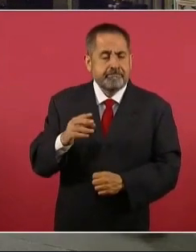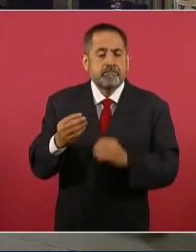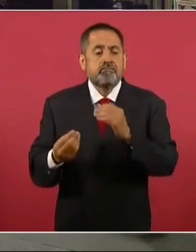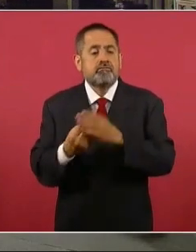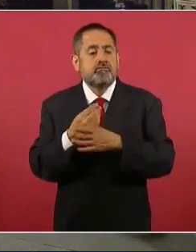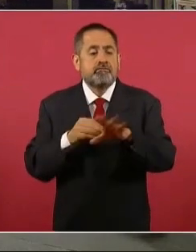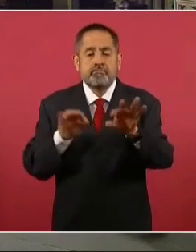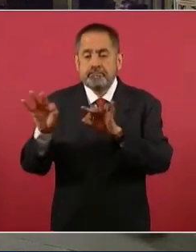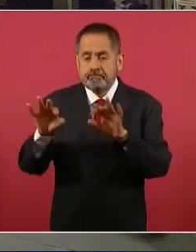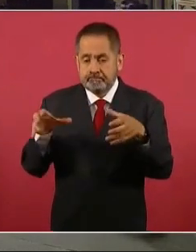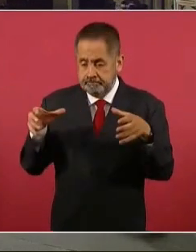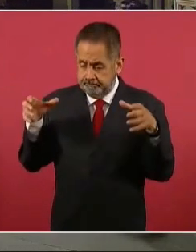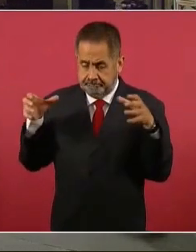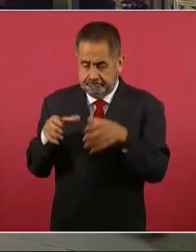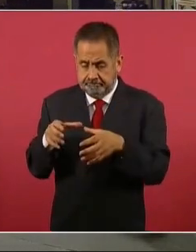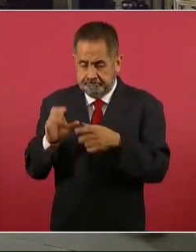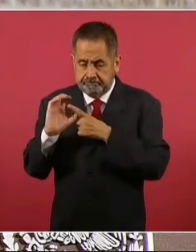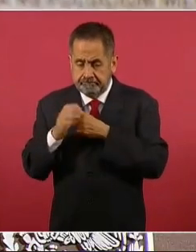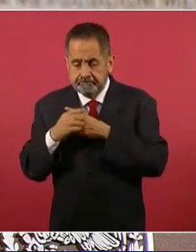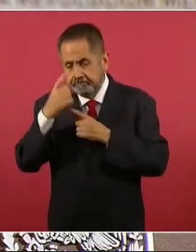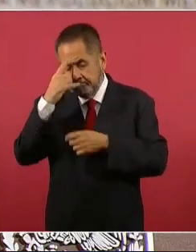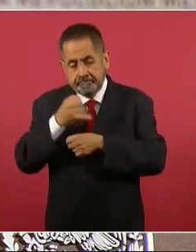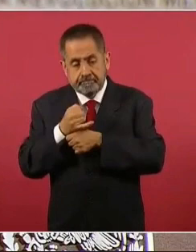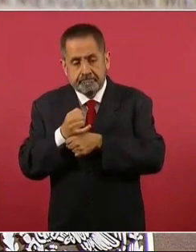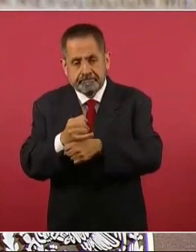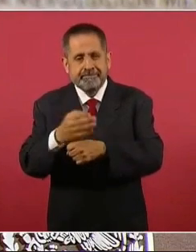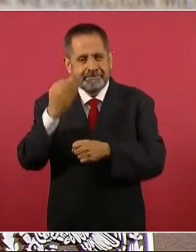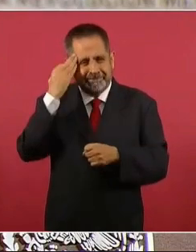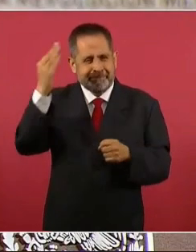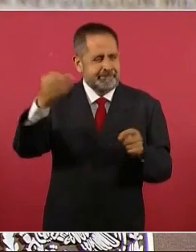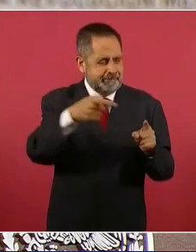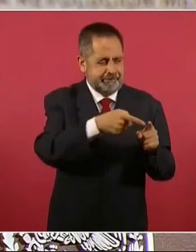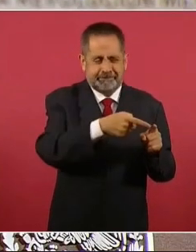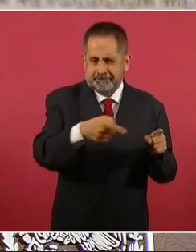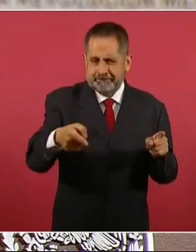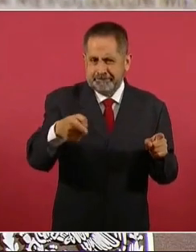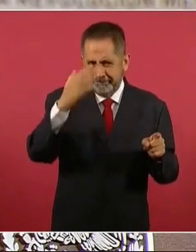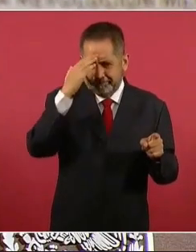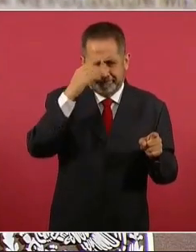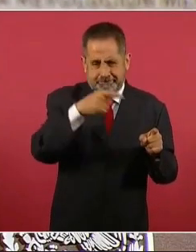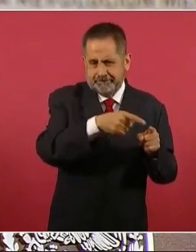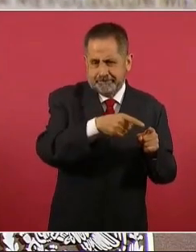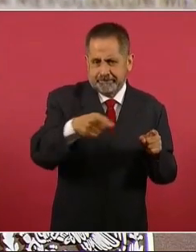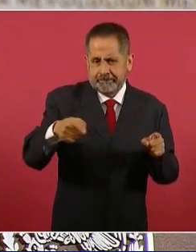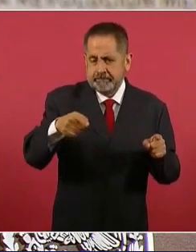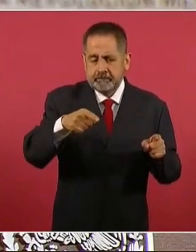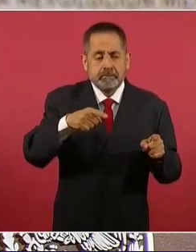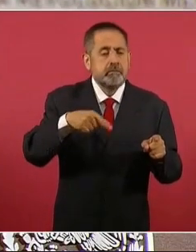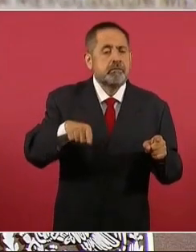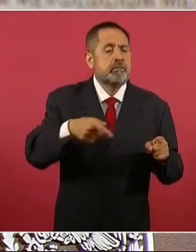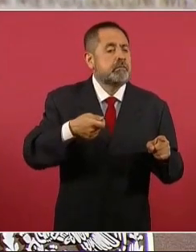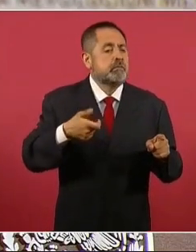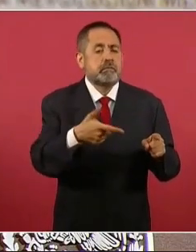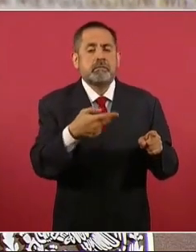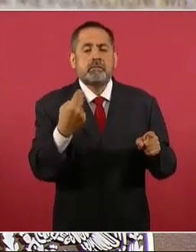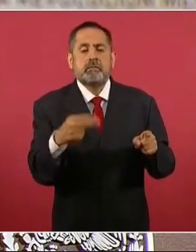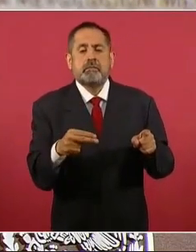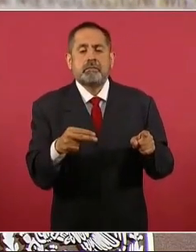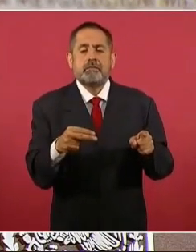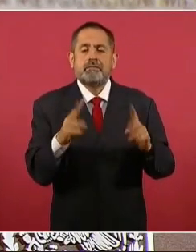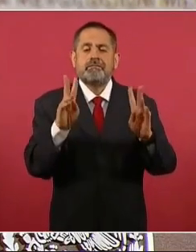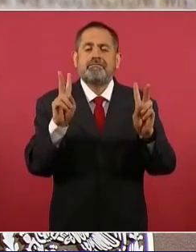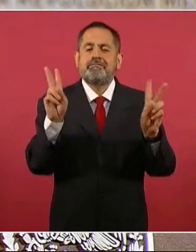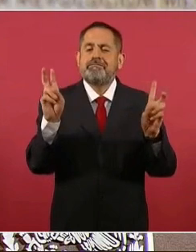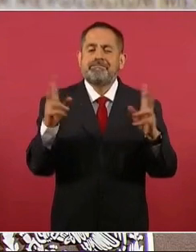la investigación sobre todo este periodo que se conoce como la